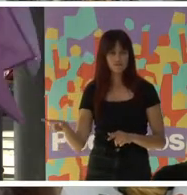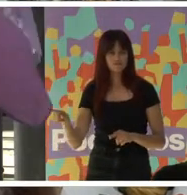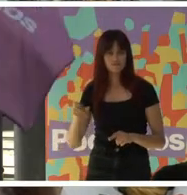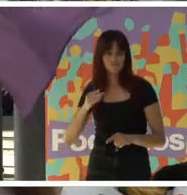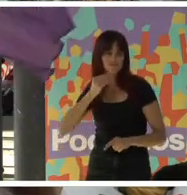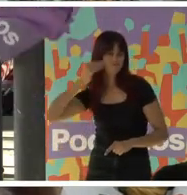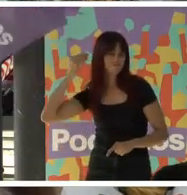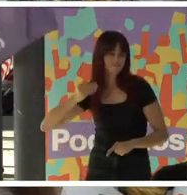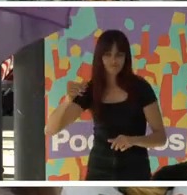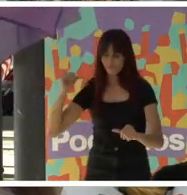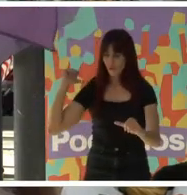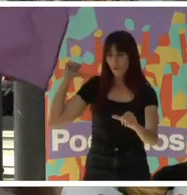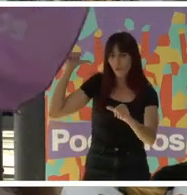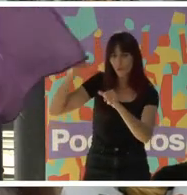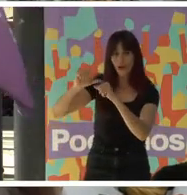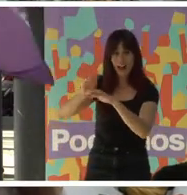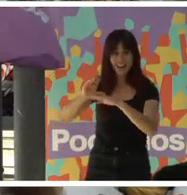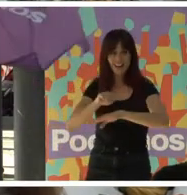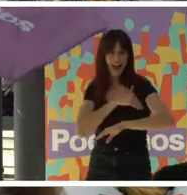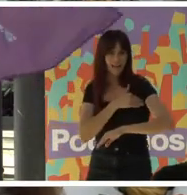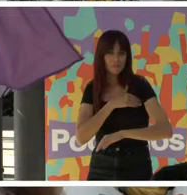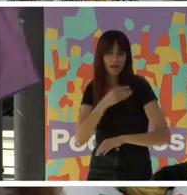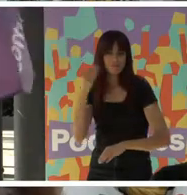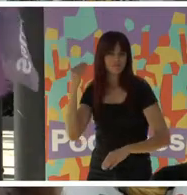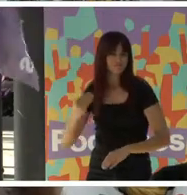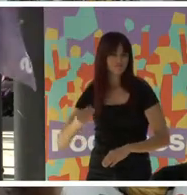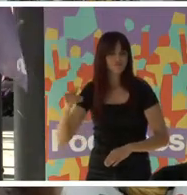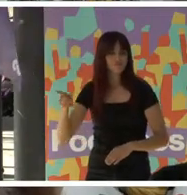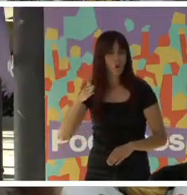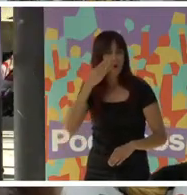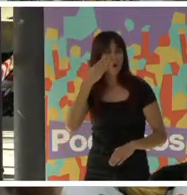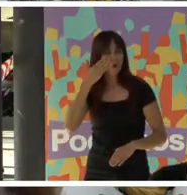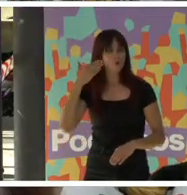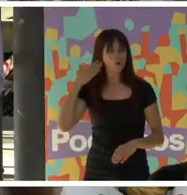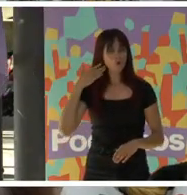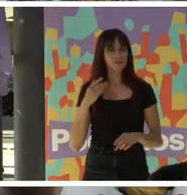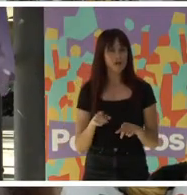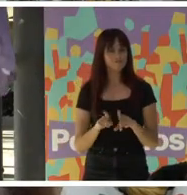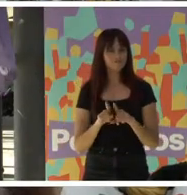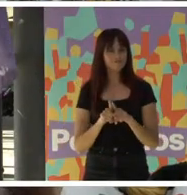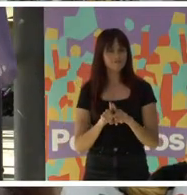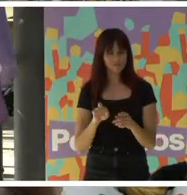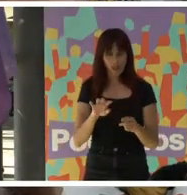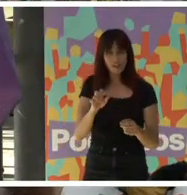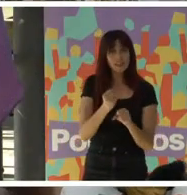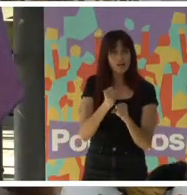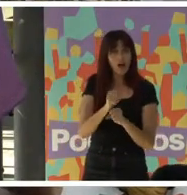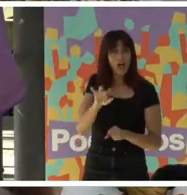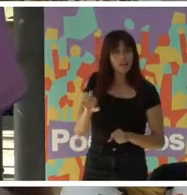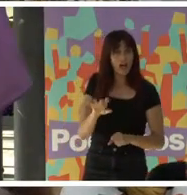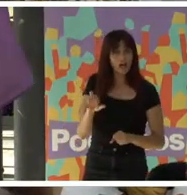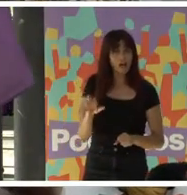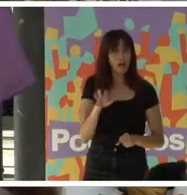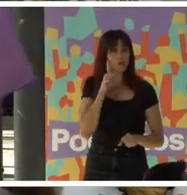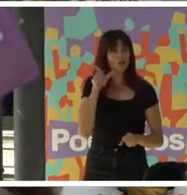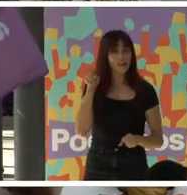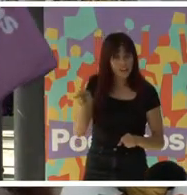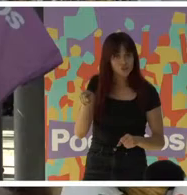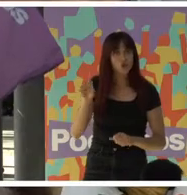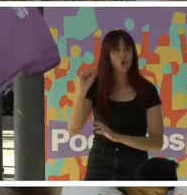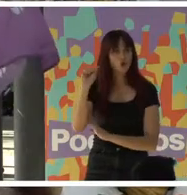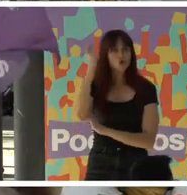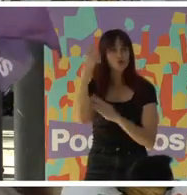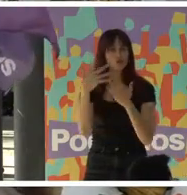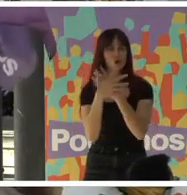brillante a lo largo de toda su carrera académica y que está orgullosa de haber sido cajera, porque eso es el triunfo